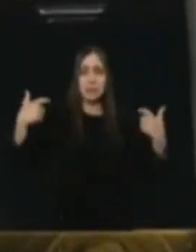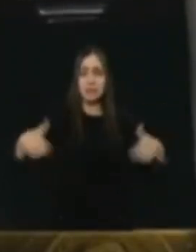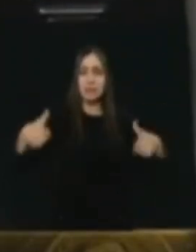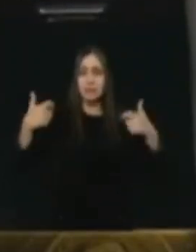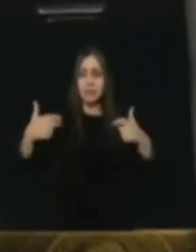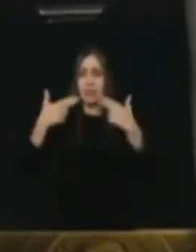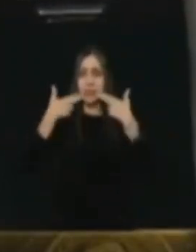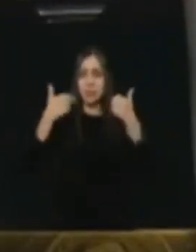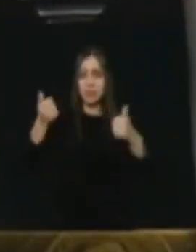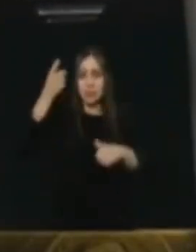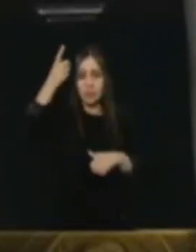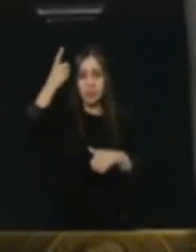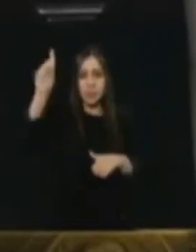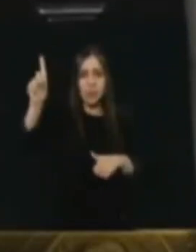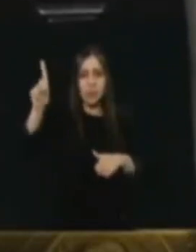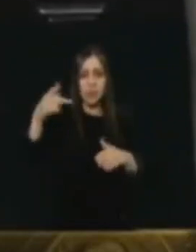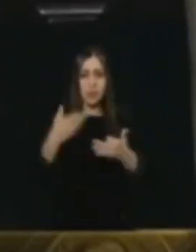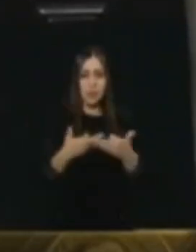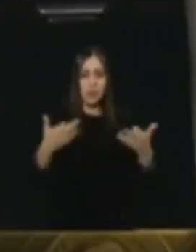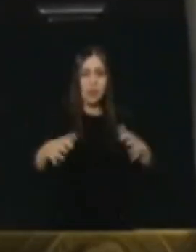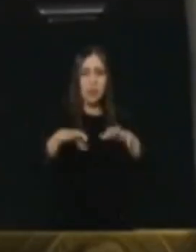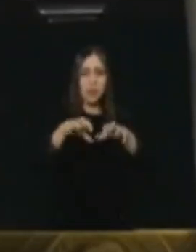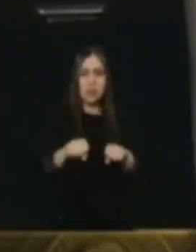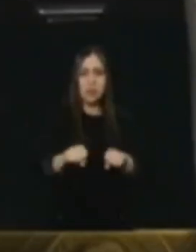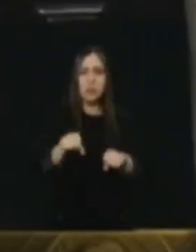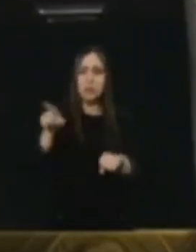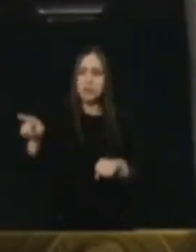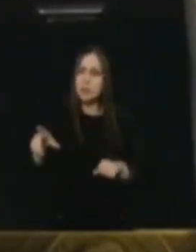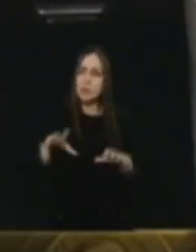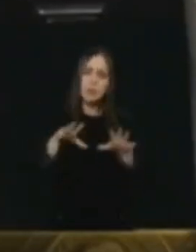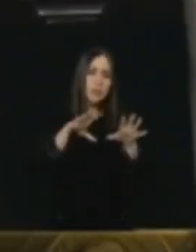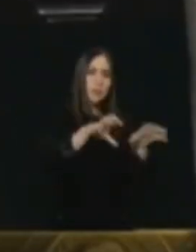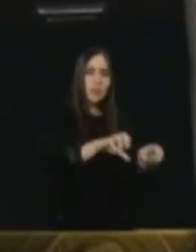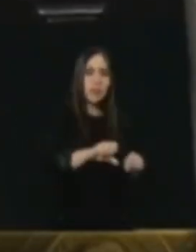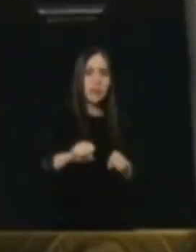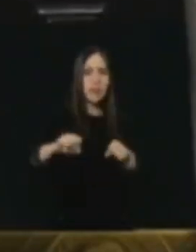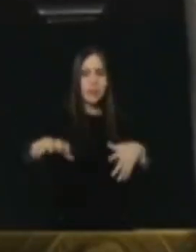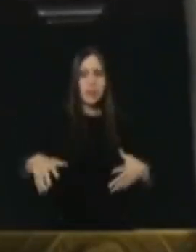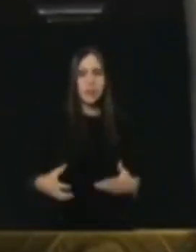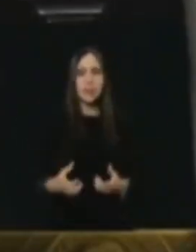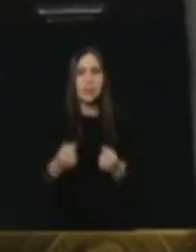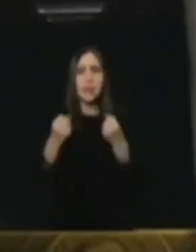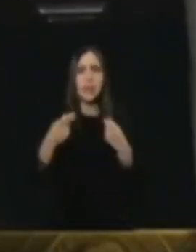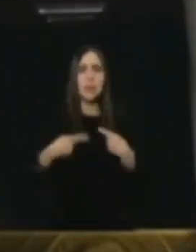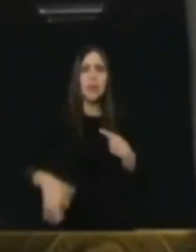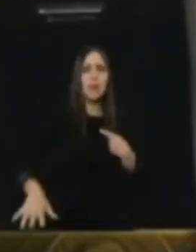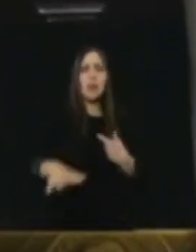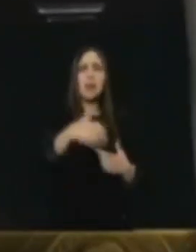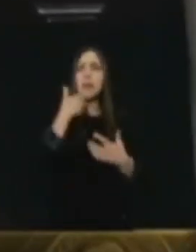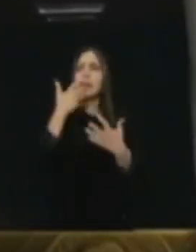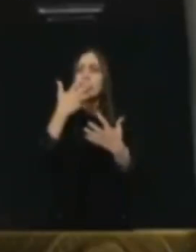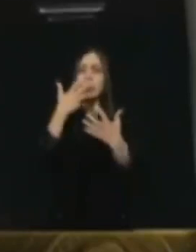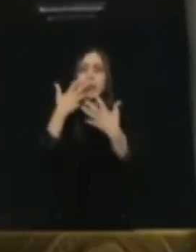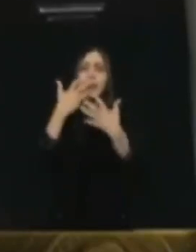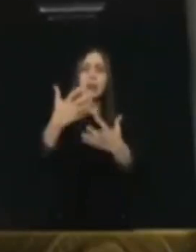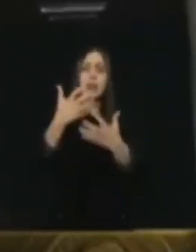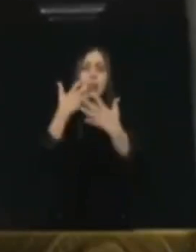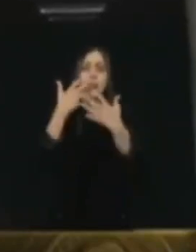hacendados que escucharon atónitos el grito: ¡tierra y